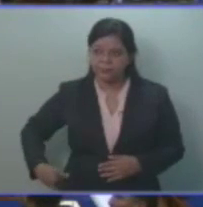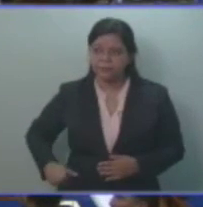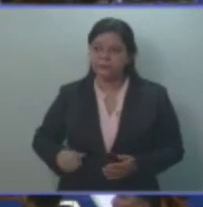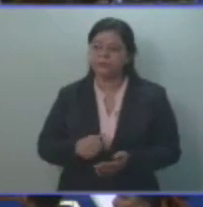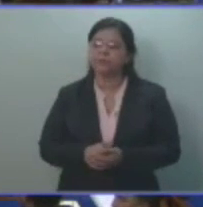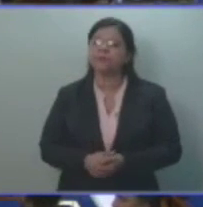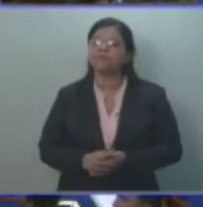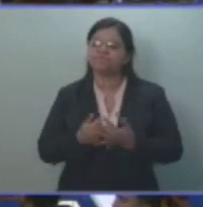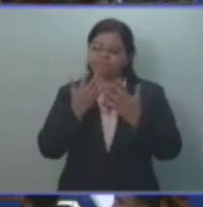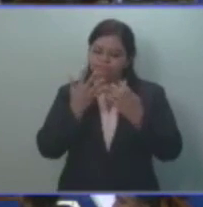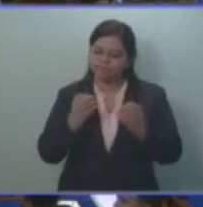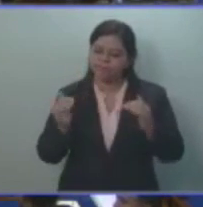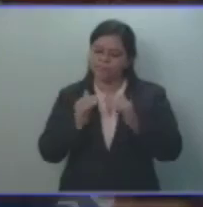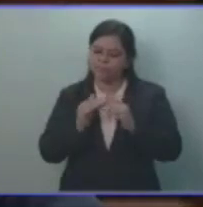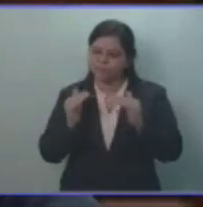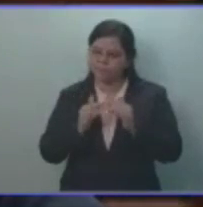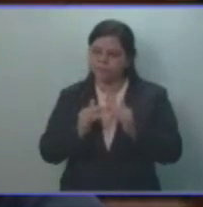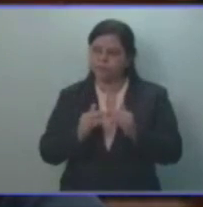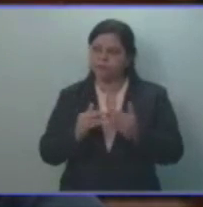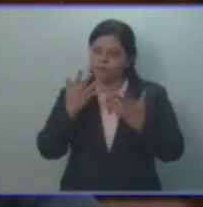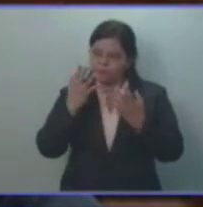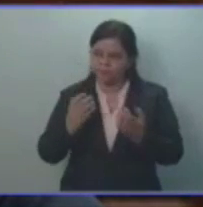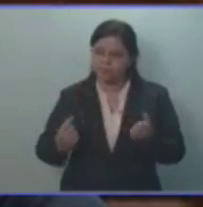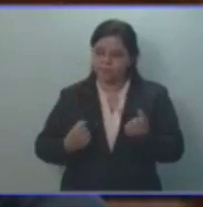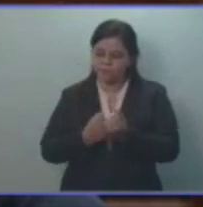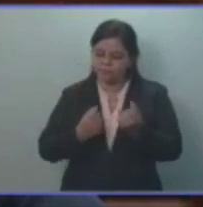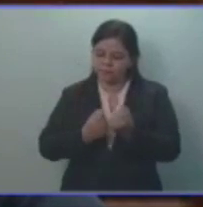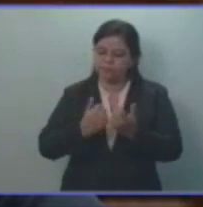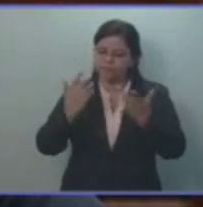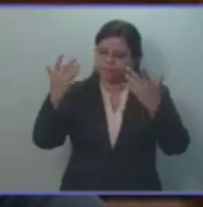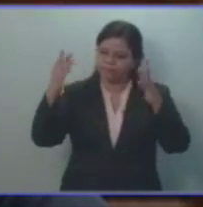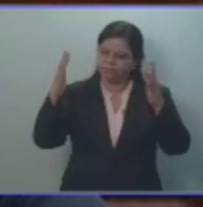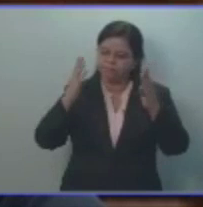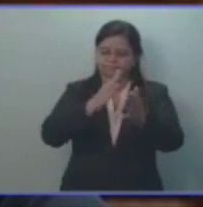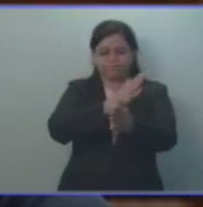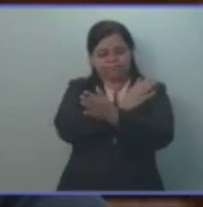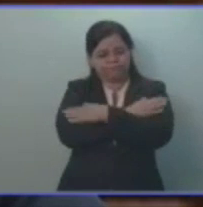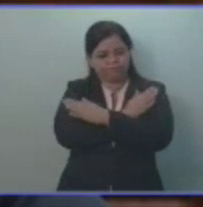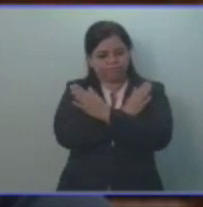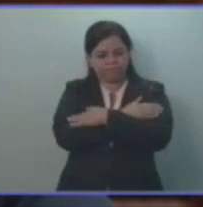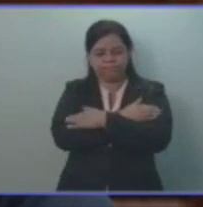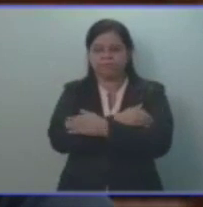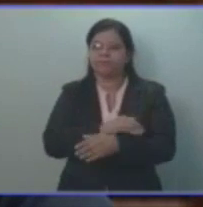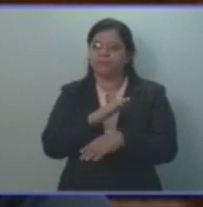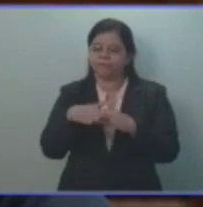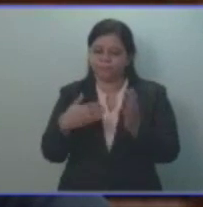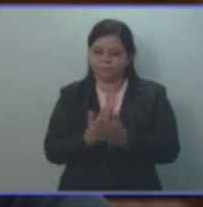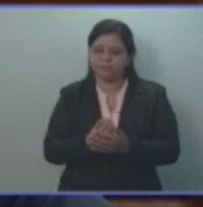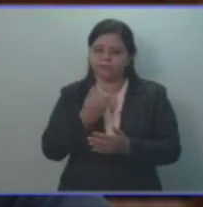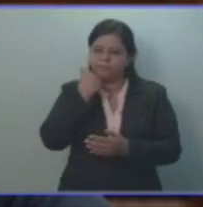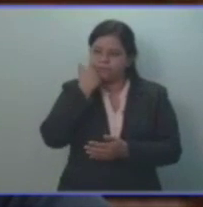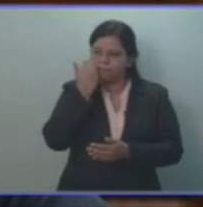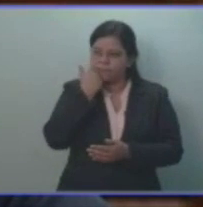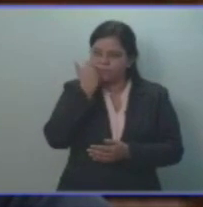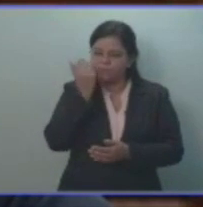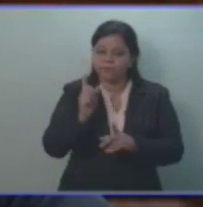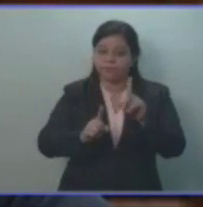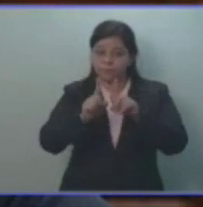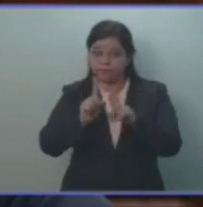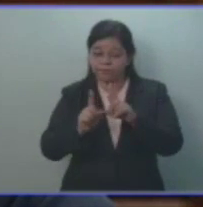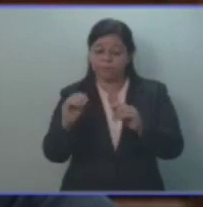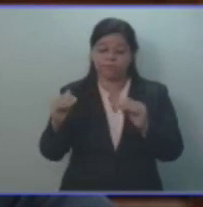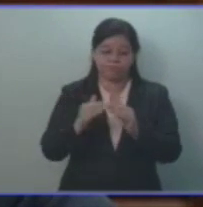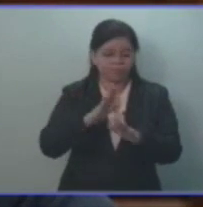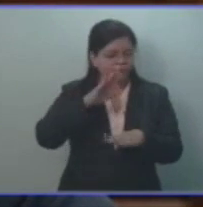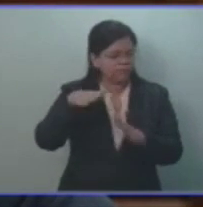es también en el mismo sentido agregarme a las felicitaciones, al reconocimiento de los jóvenes de Santa Ana